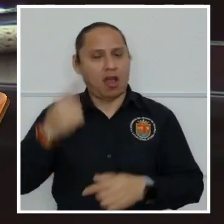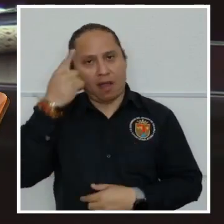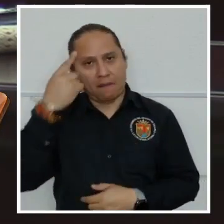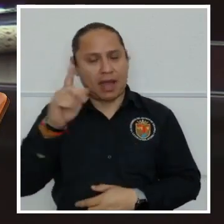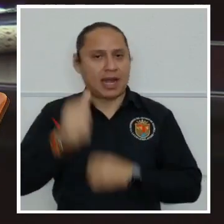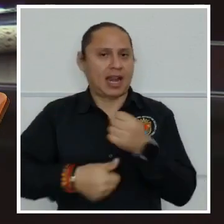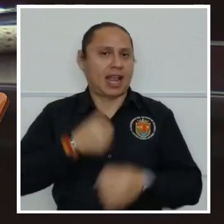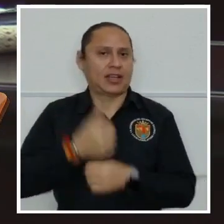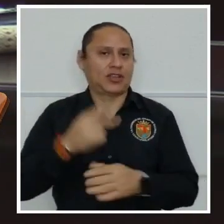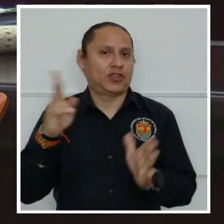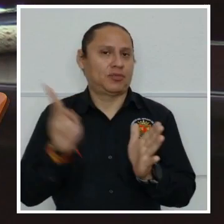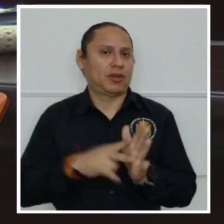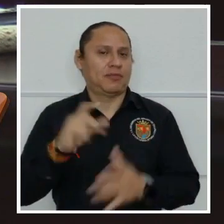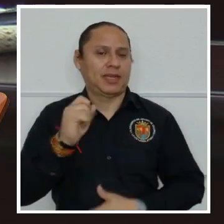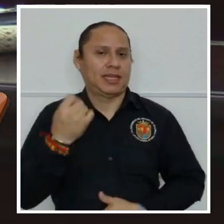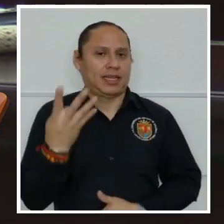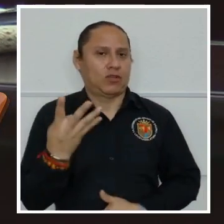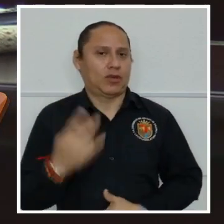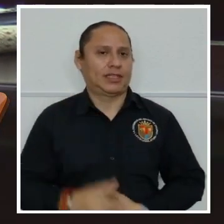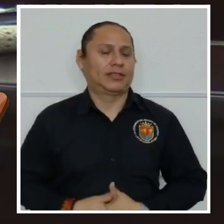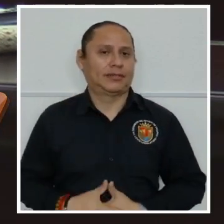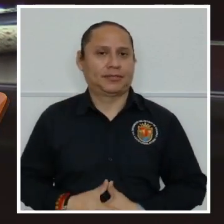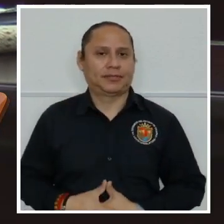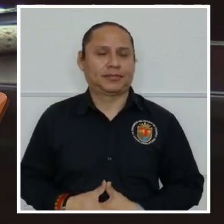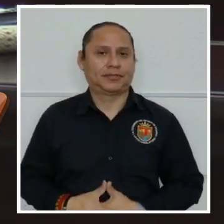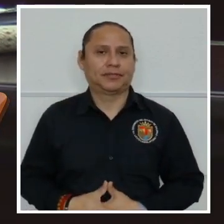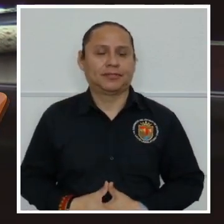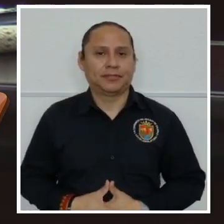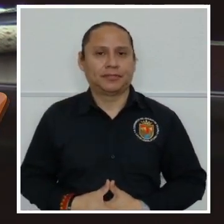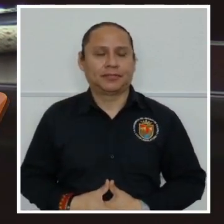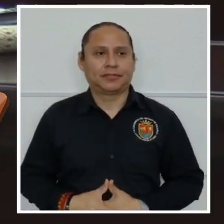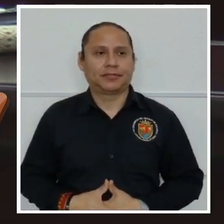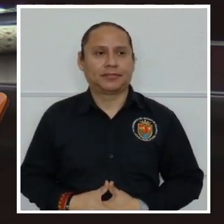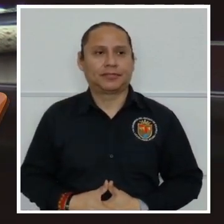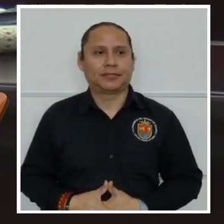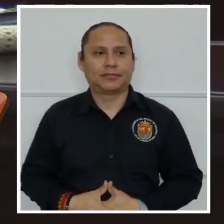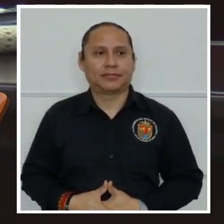ejercicio fiscal del año 2024.